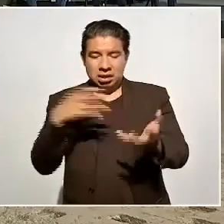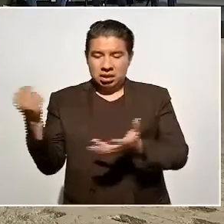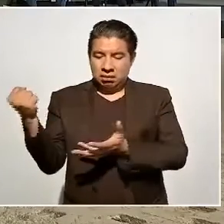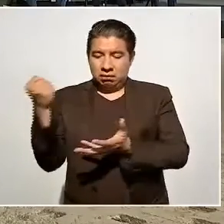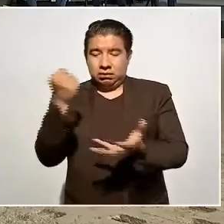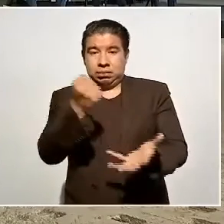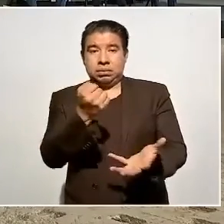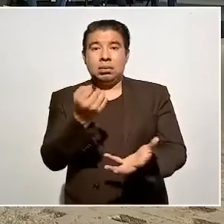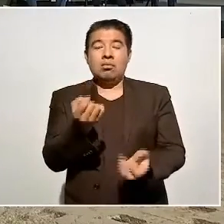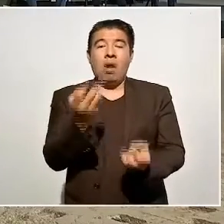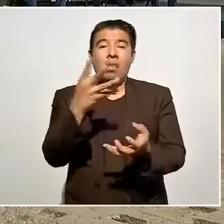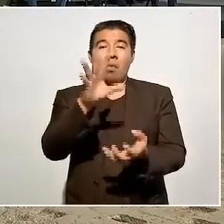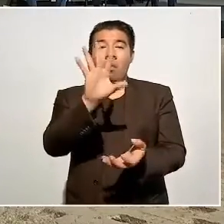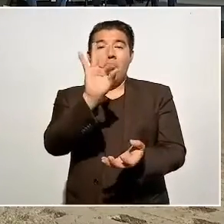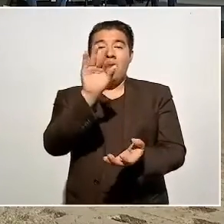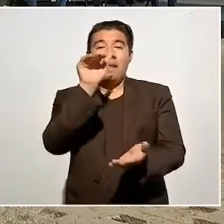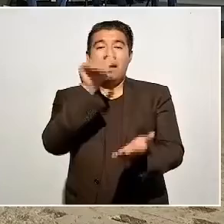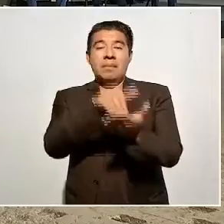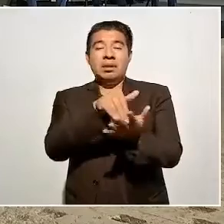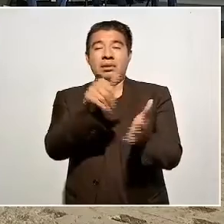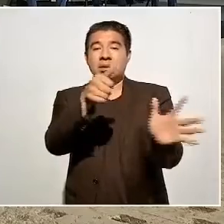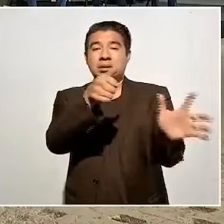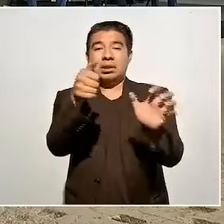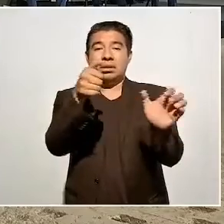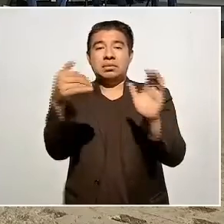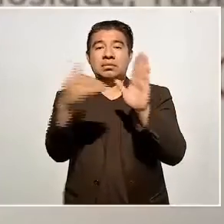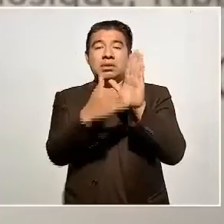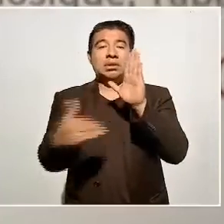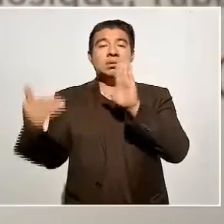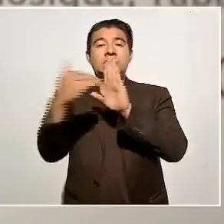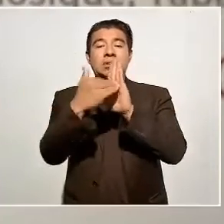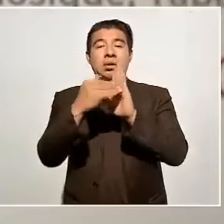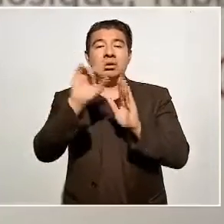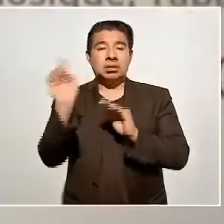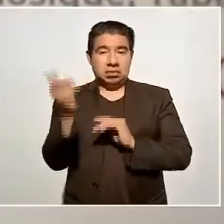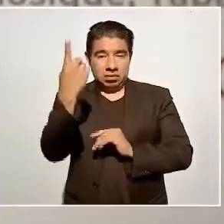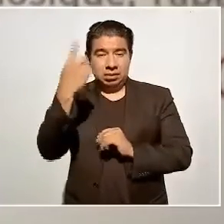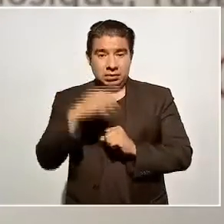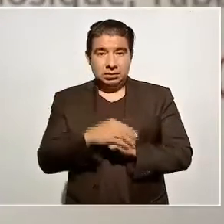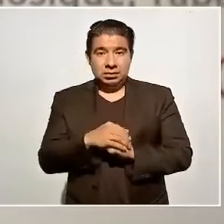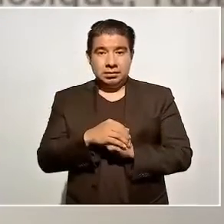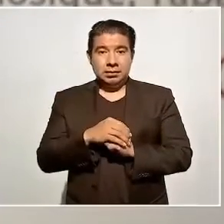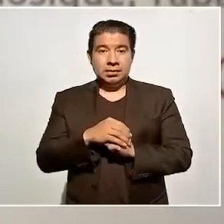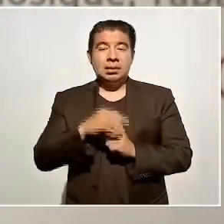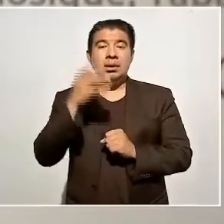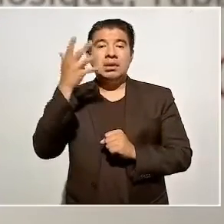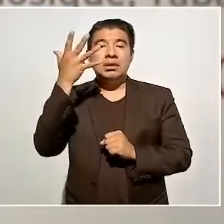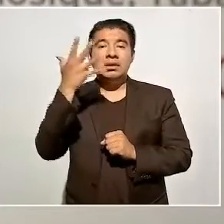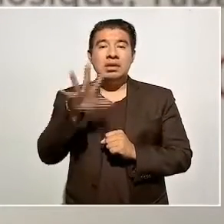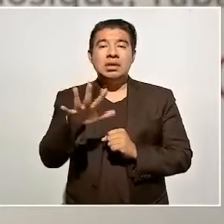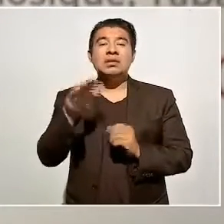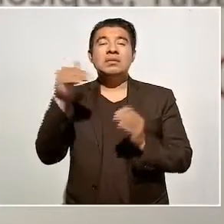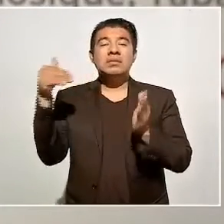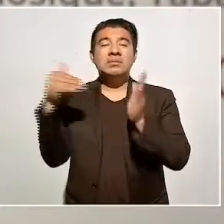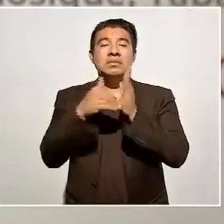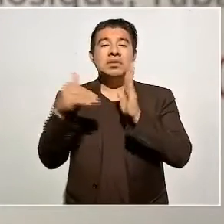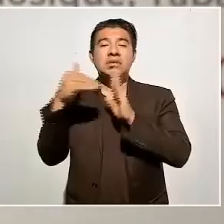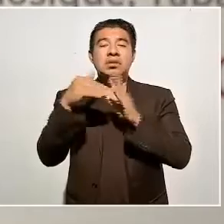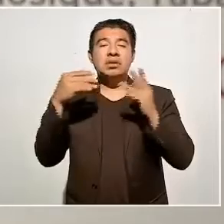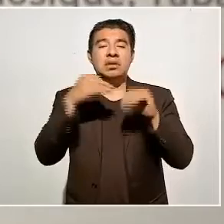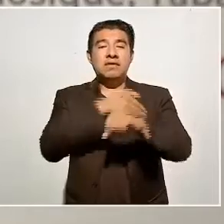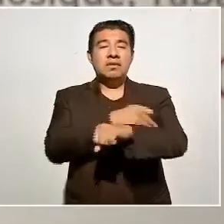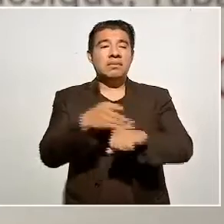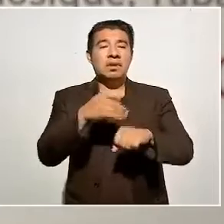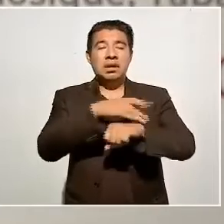pasado 40.600 millones de dólares a 10 millones de familias,